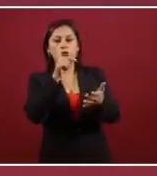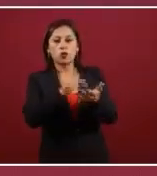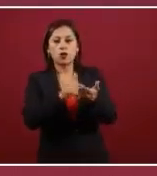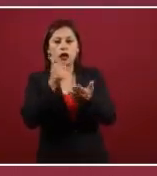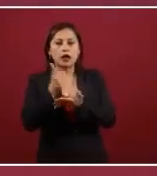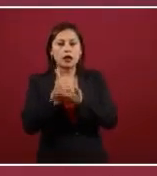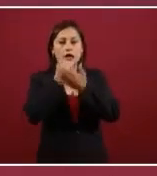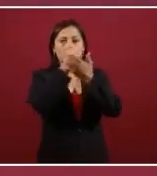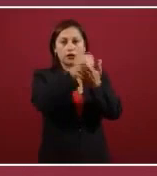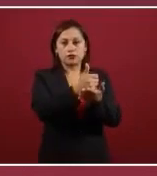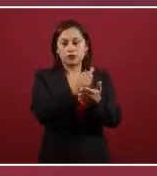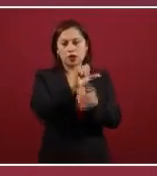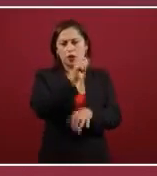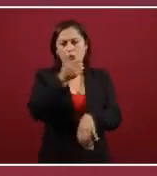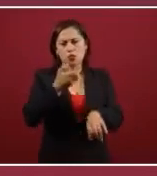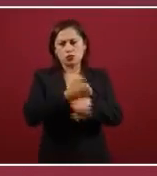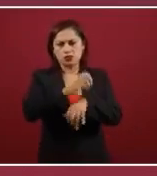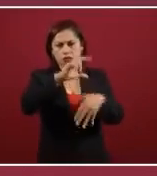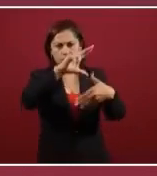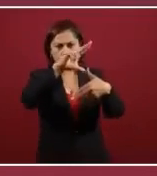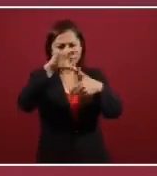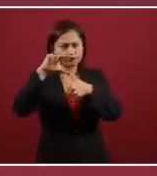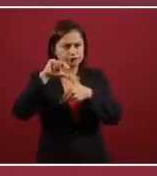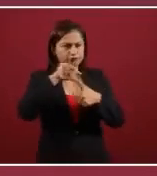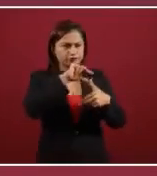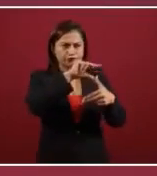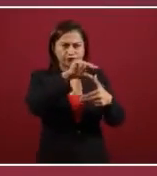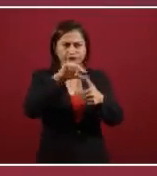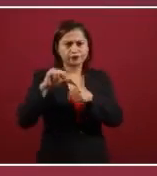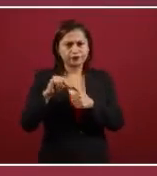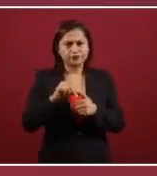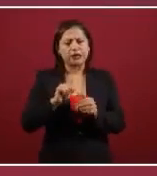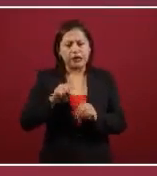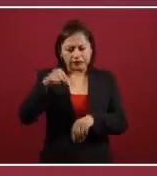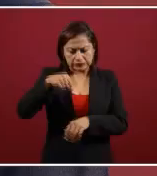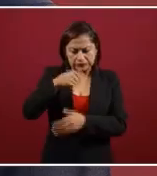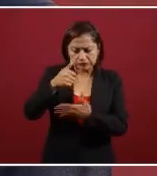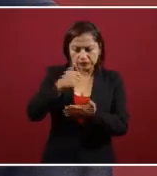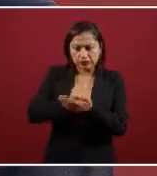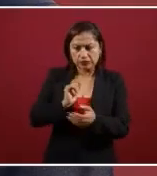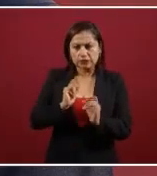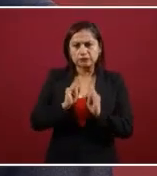por un huracán en un estado, la gente llega a apoyar,